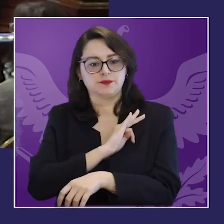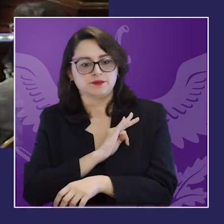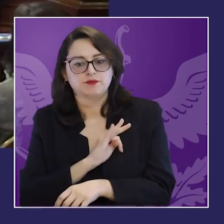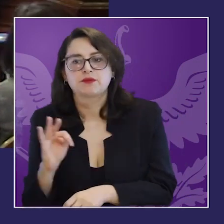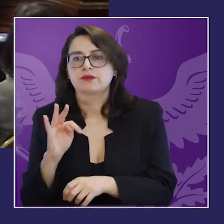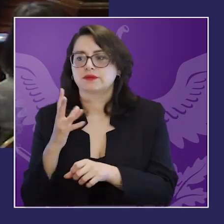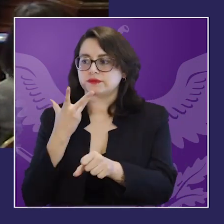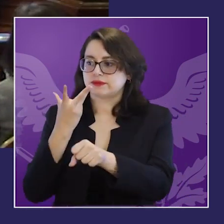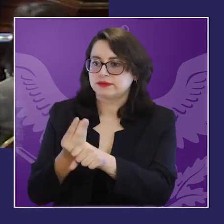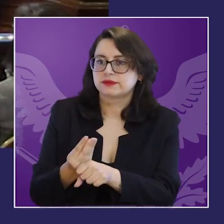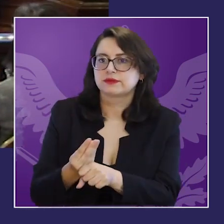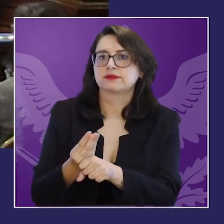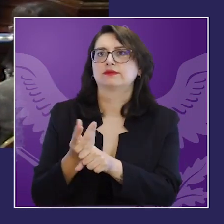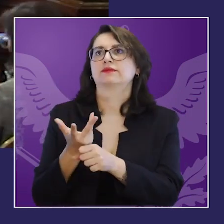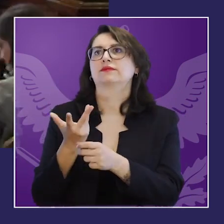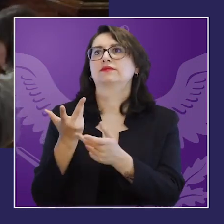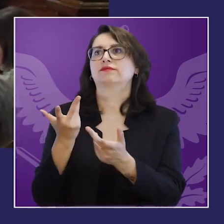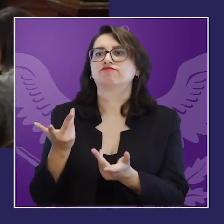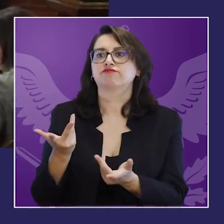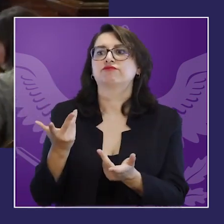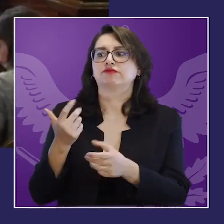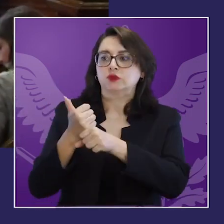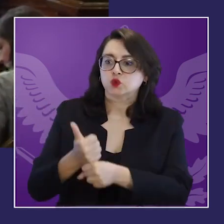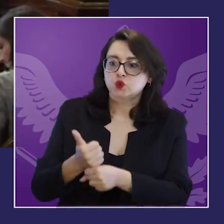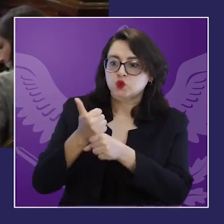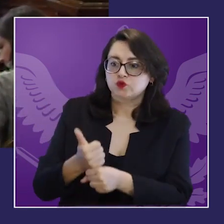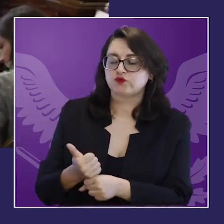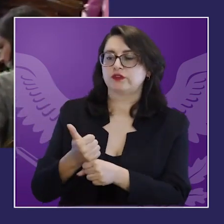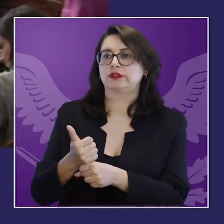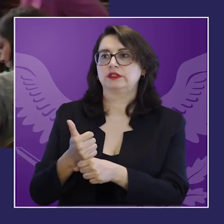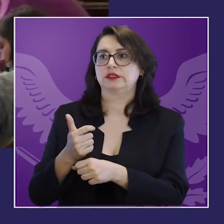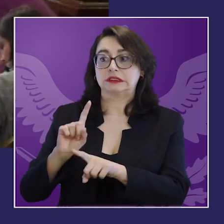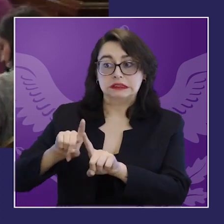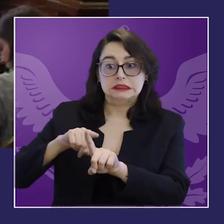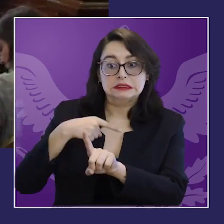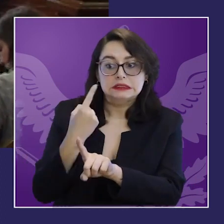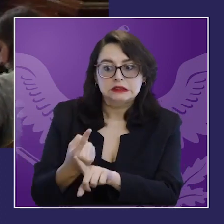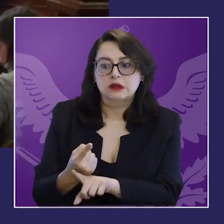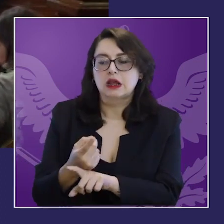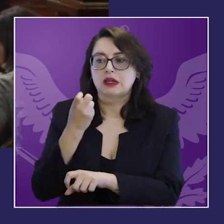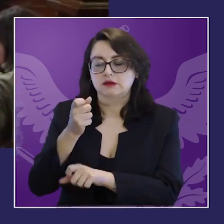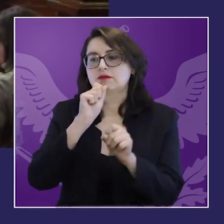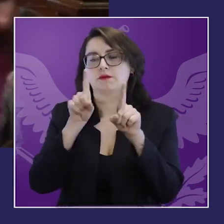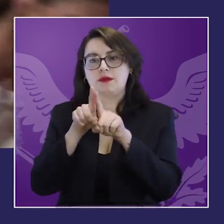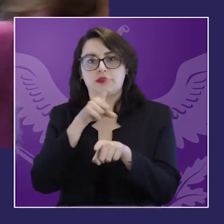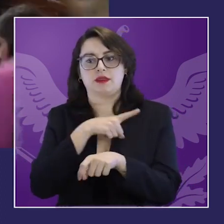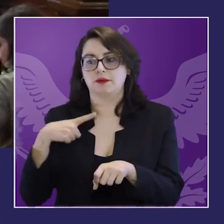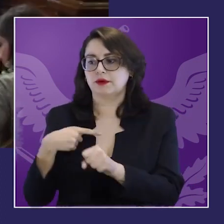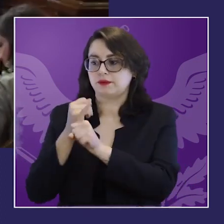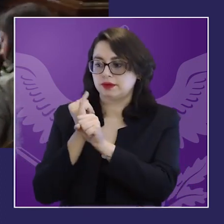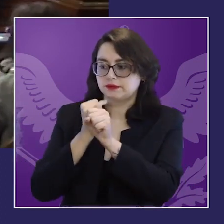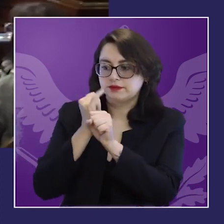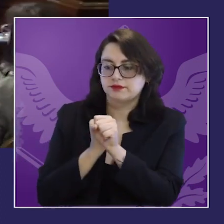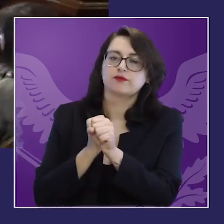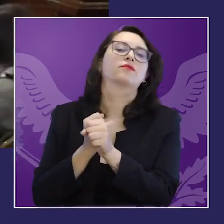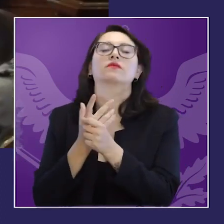la investigación de la posibilidad de que de que las víctimas hayan sufrido también